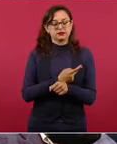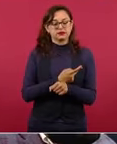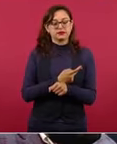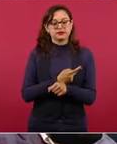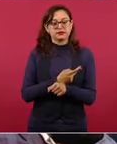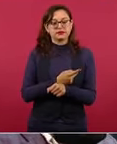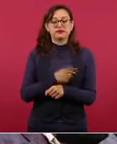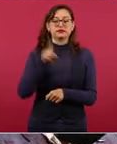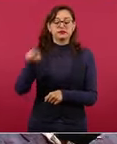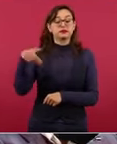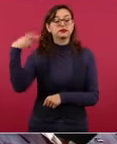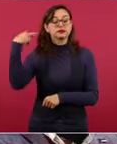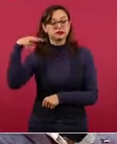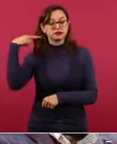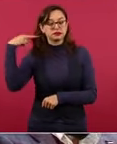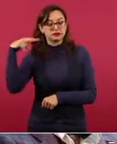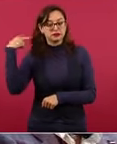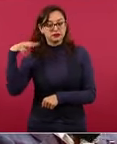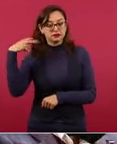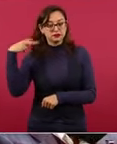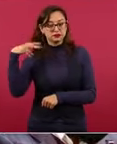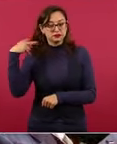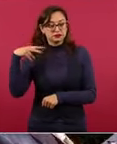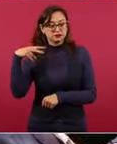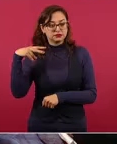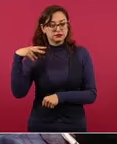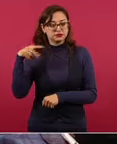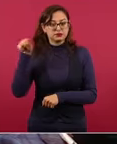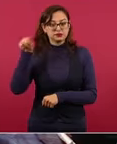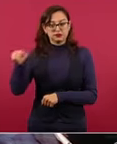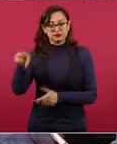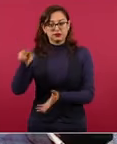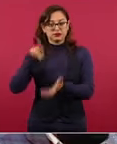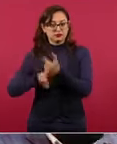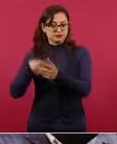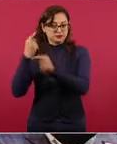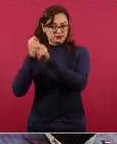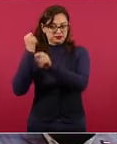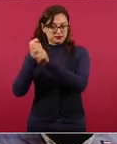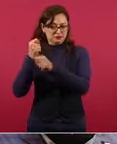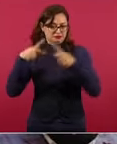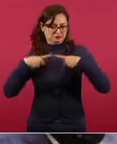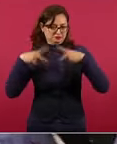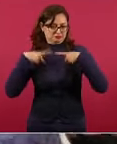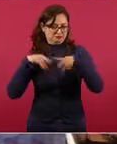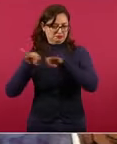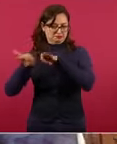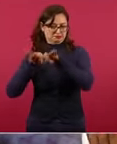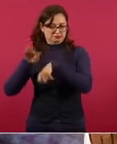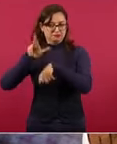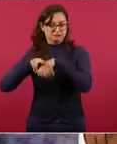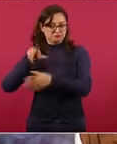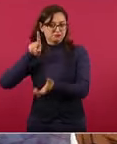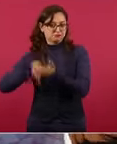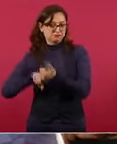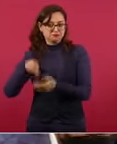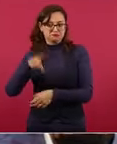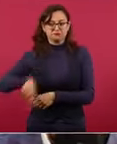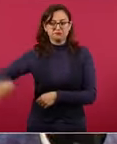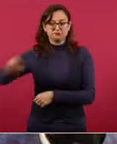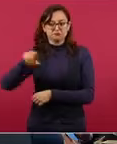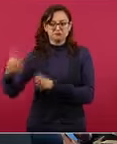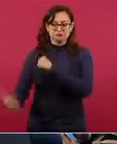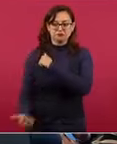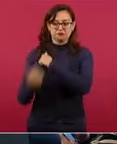a por unas denuncias que nos estaban haciendo unos transportistas respecto a la logística que tienen para